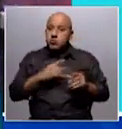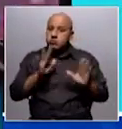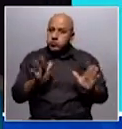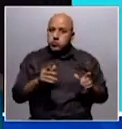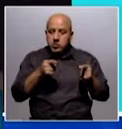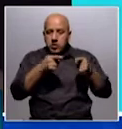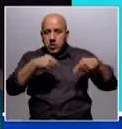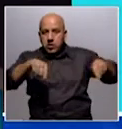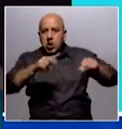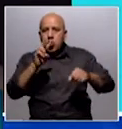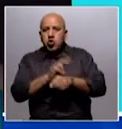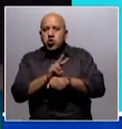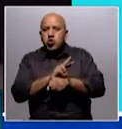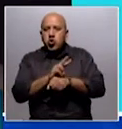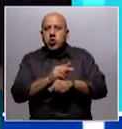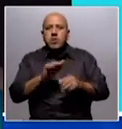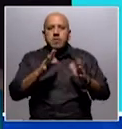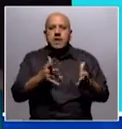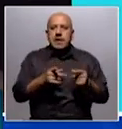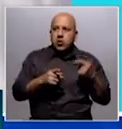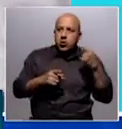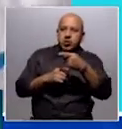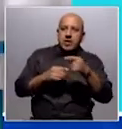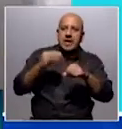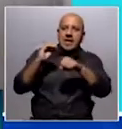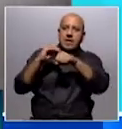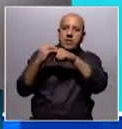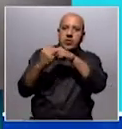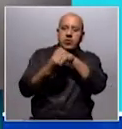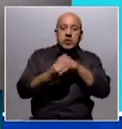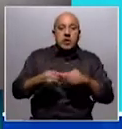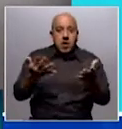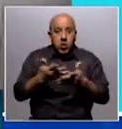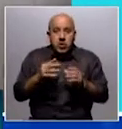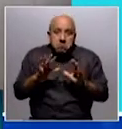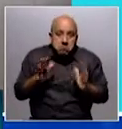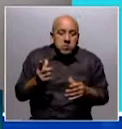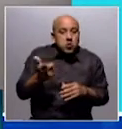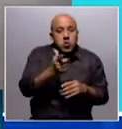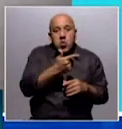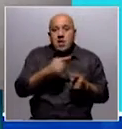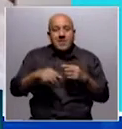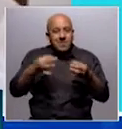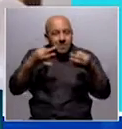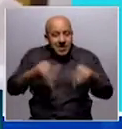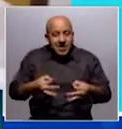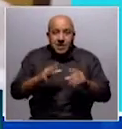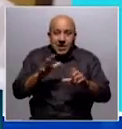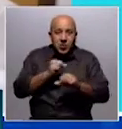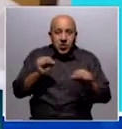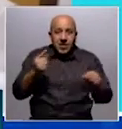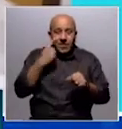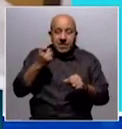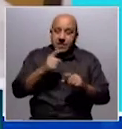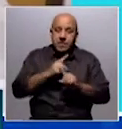especialmente controles fronterizos para hacer frente al virus aunque por ahora no existen medidas totalmente eficaces para evitar su